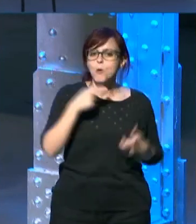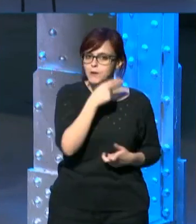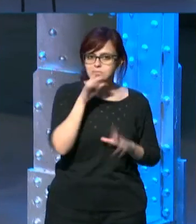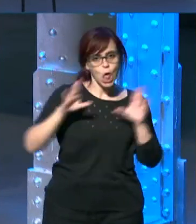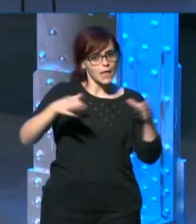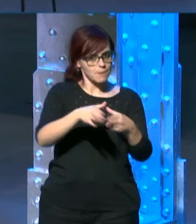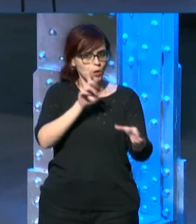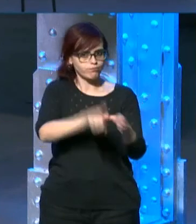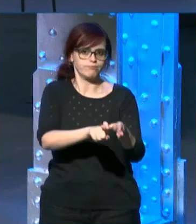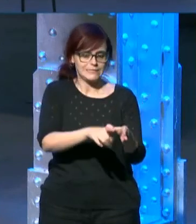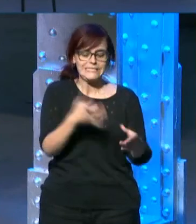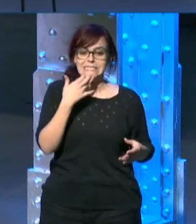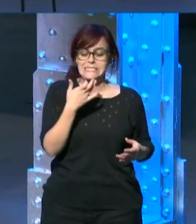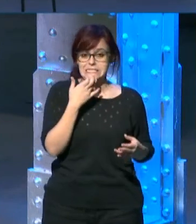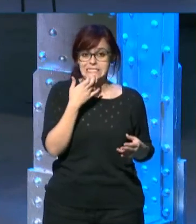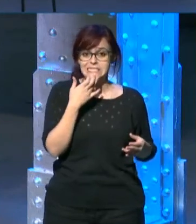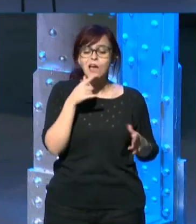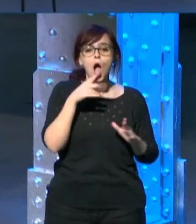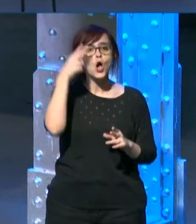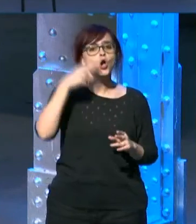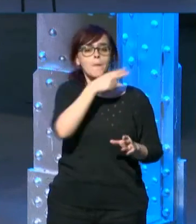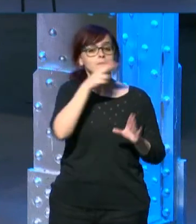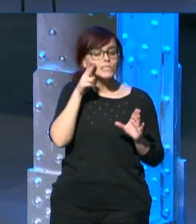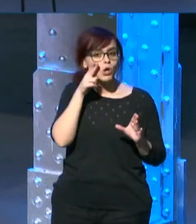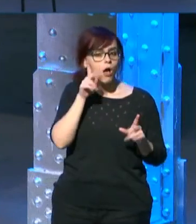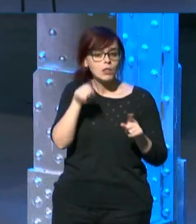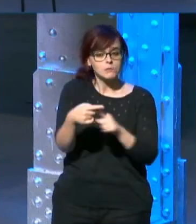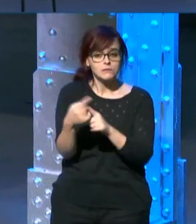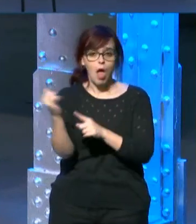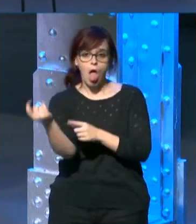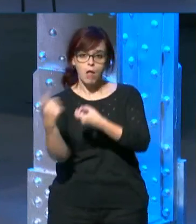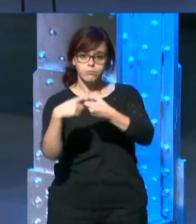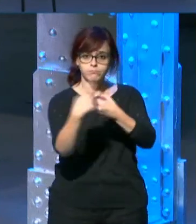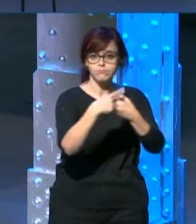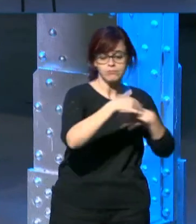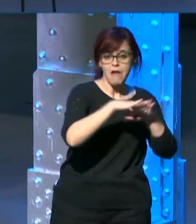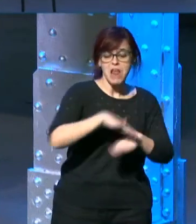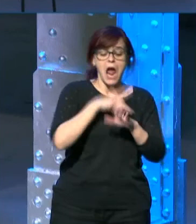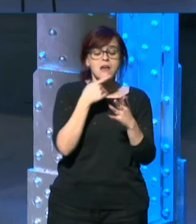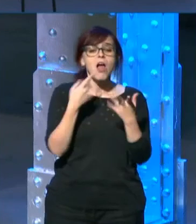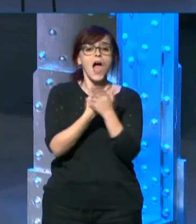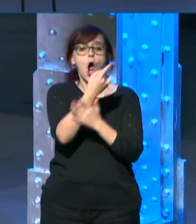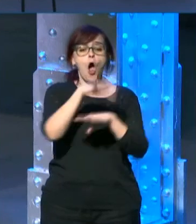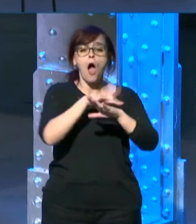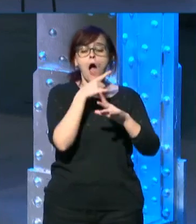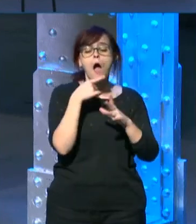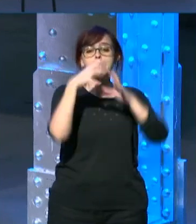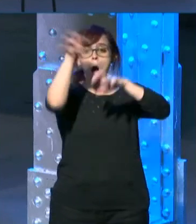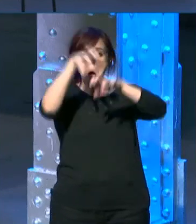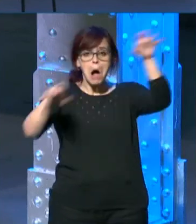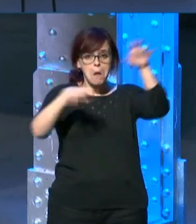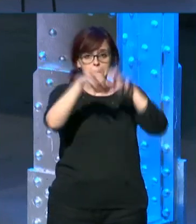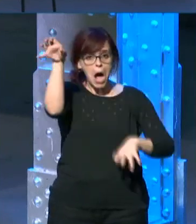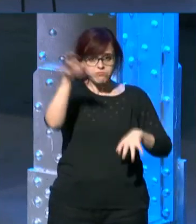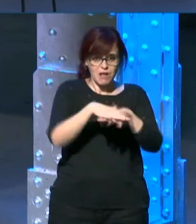equipo. Entonces, si está ese compromiso, la barrera geográfica se soluciona más fácil. Que no deja de ser lo